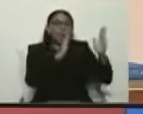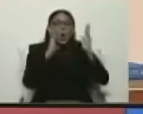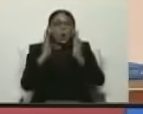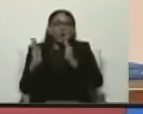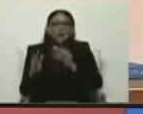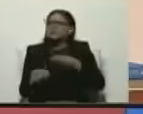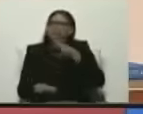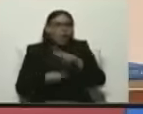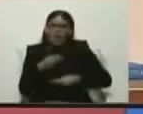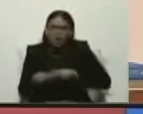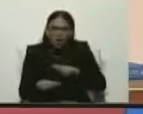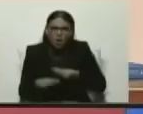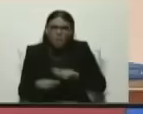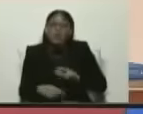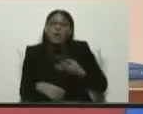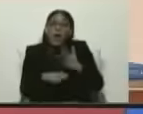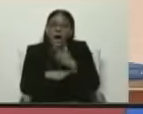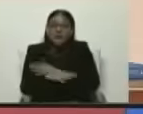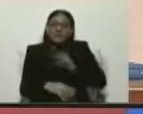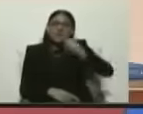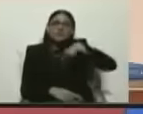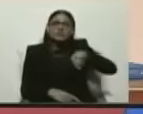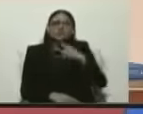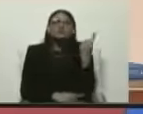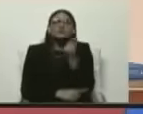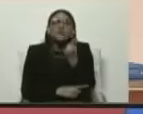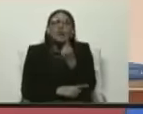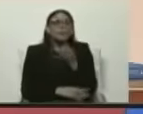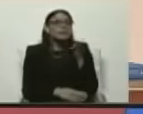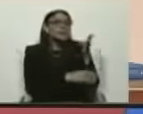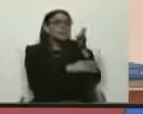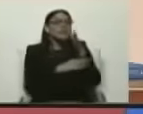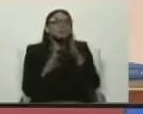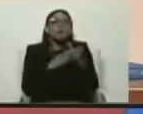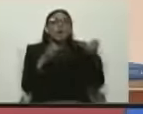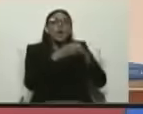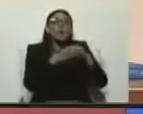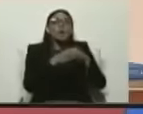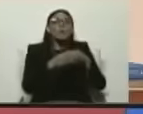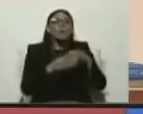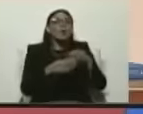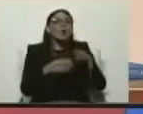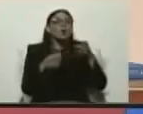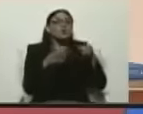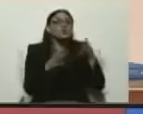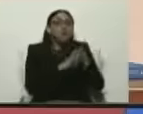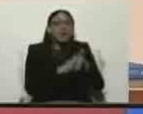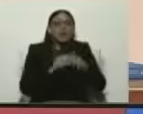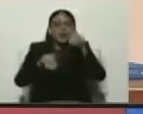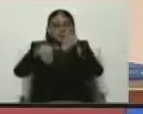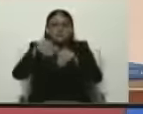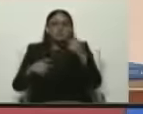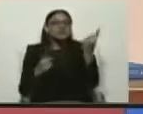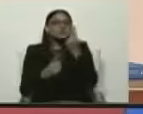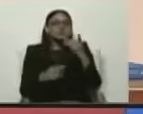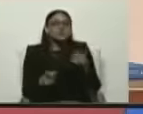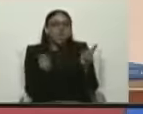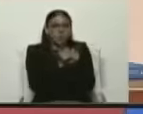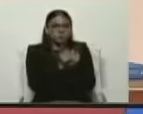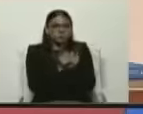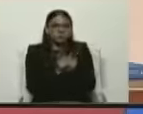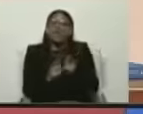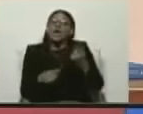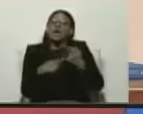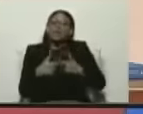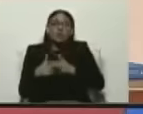¿Cómo? Porque antes nosotros llegábamos solo a las UVC, a los centros electorales. Entonces decidimos, por